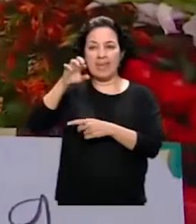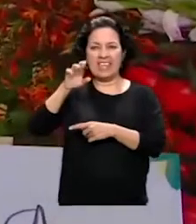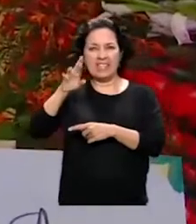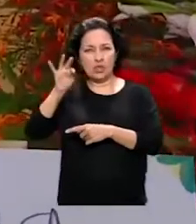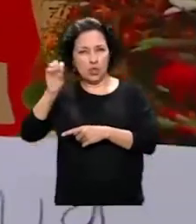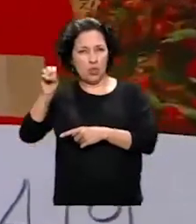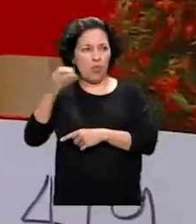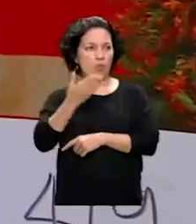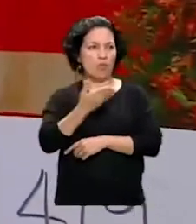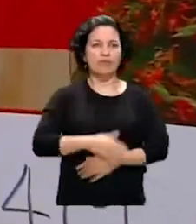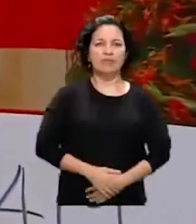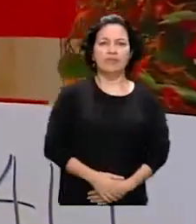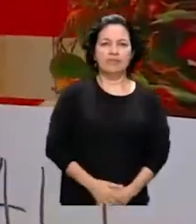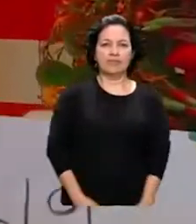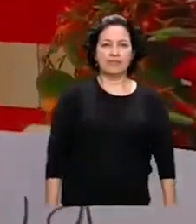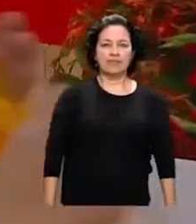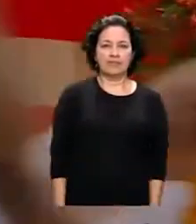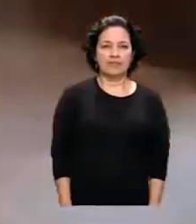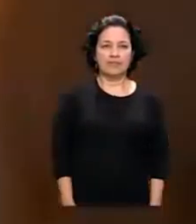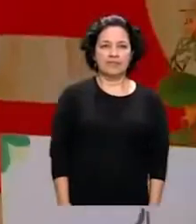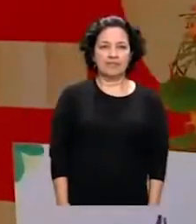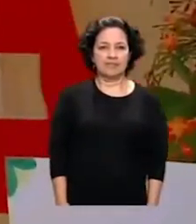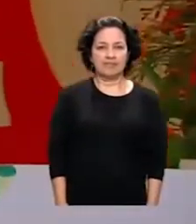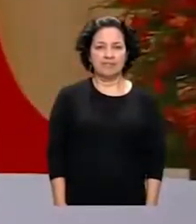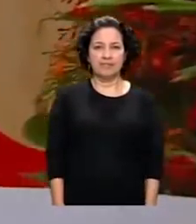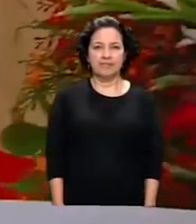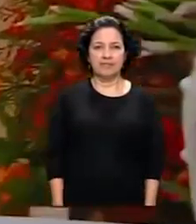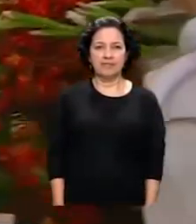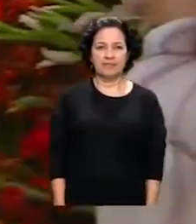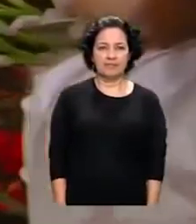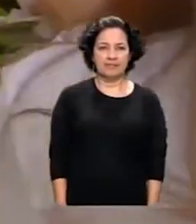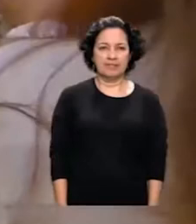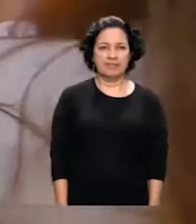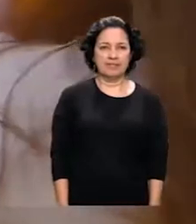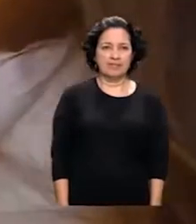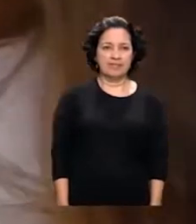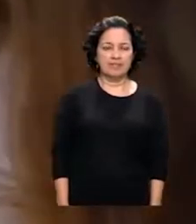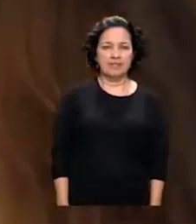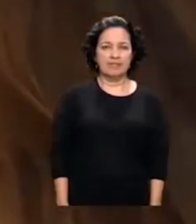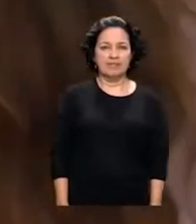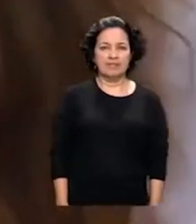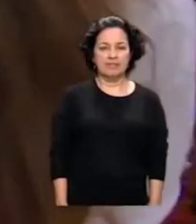despertando a todos, suenan timbres, huele a flores y una lágrima brota en mis ojos.